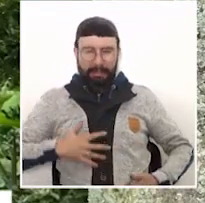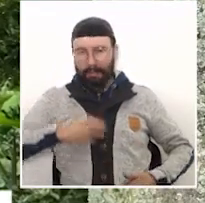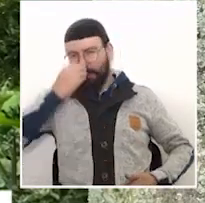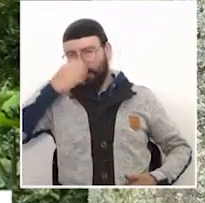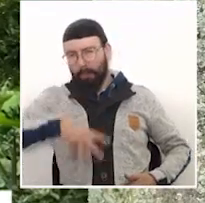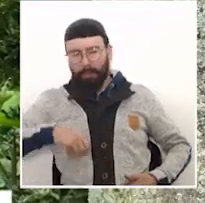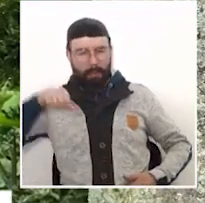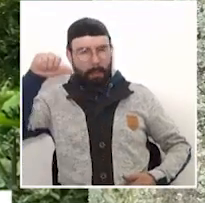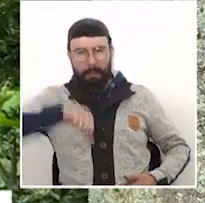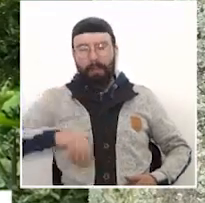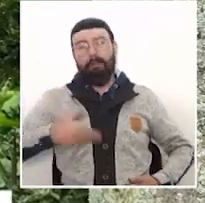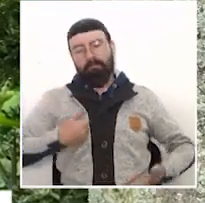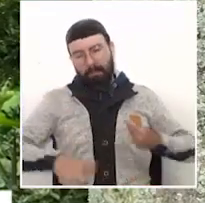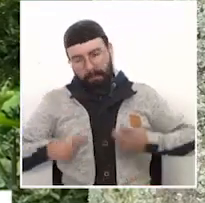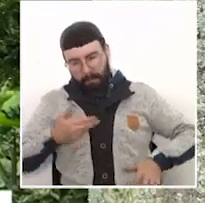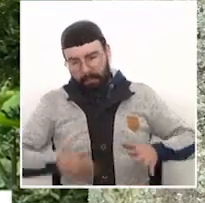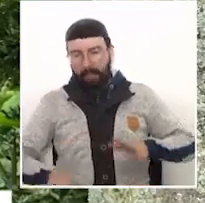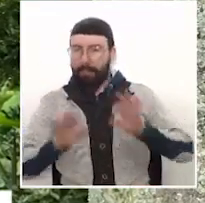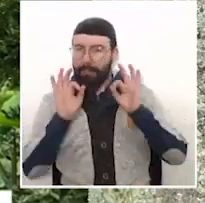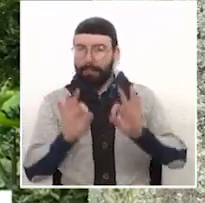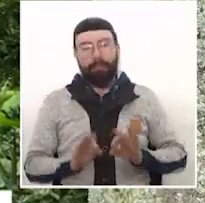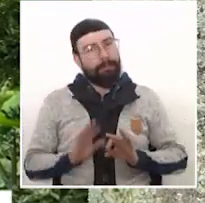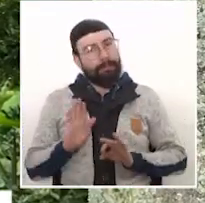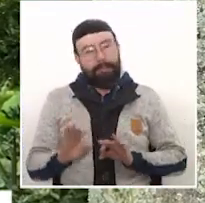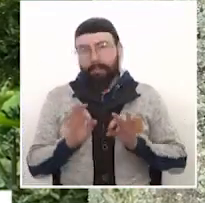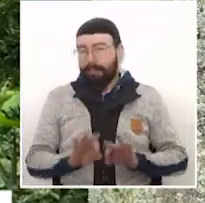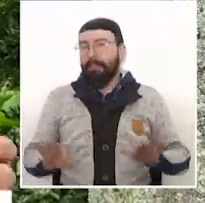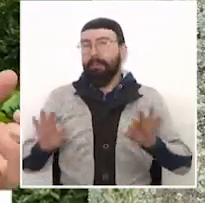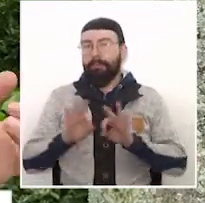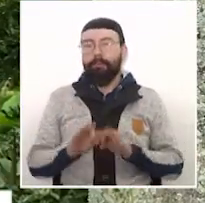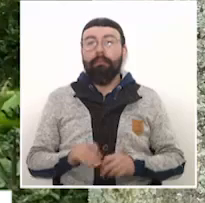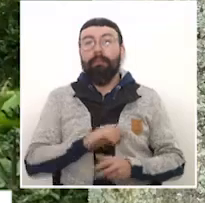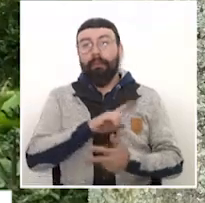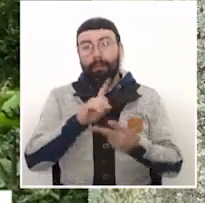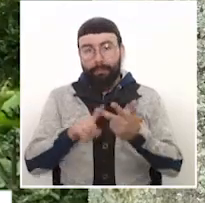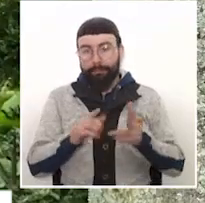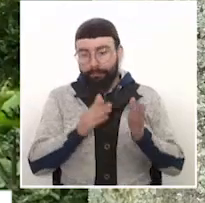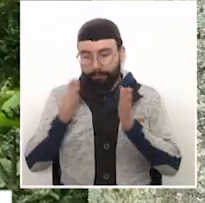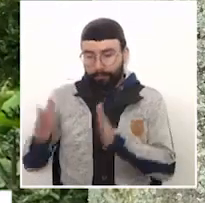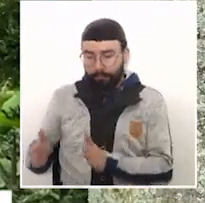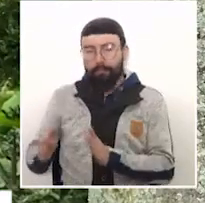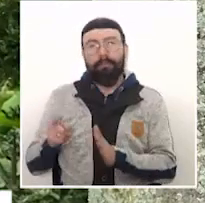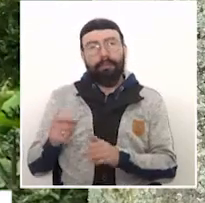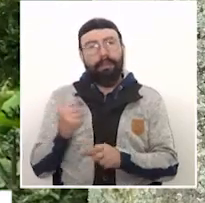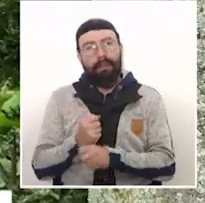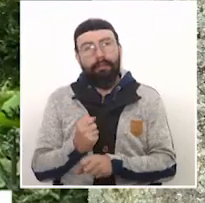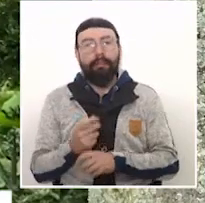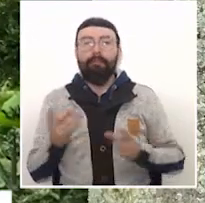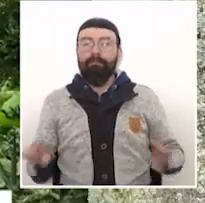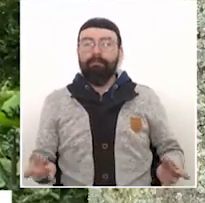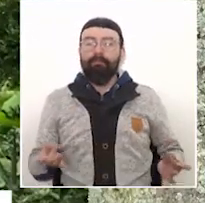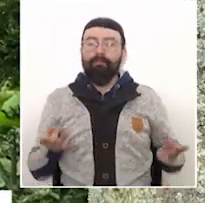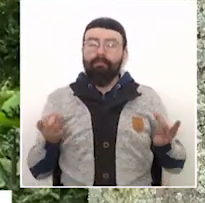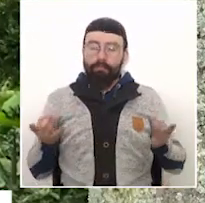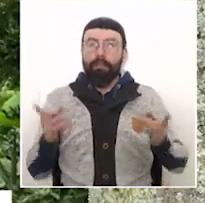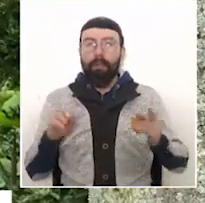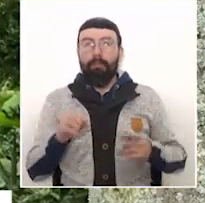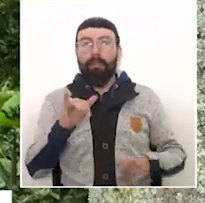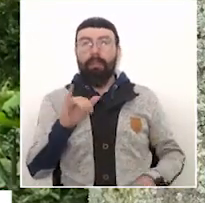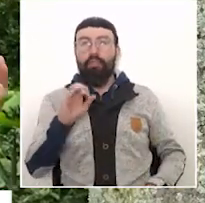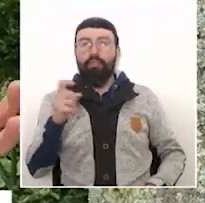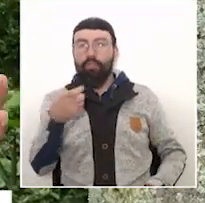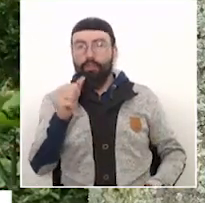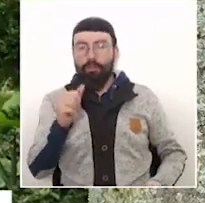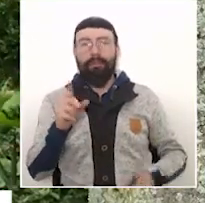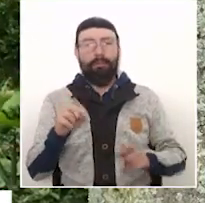parte putrefacta que tenemos. Muy importante eso. Y tercero, empezamos a trabajar meditación, yoga, programas